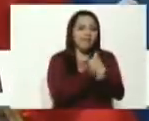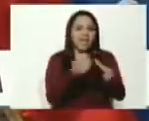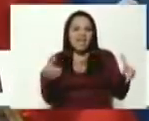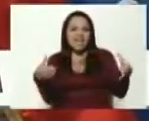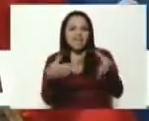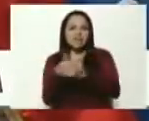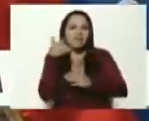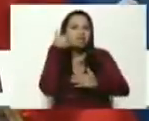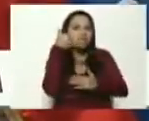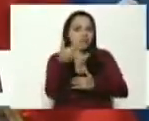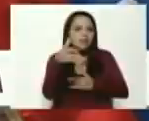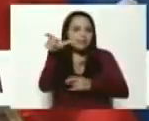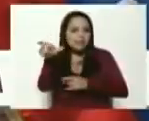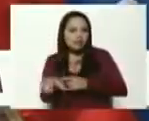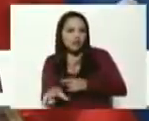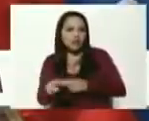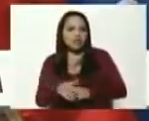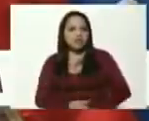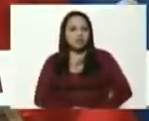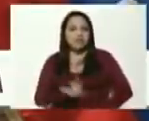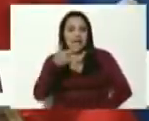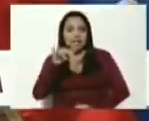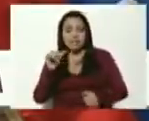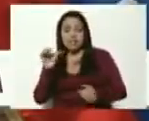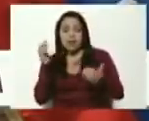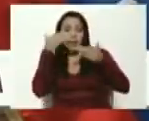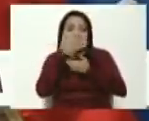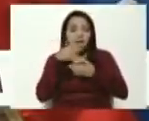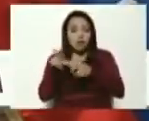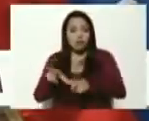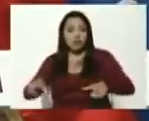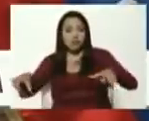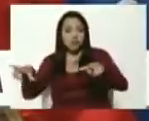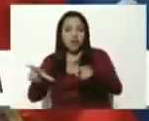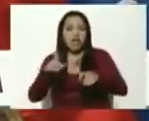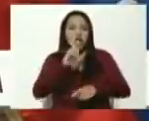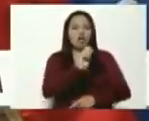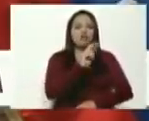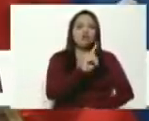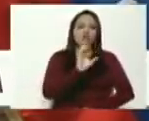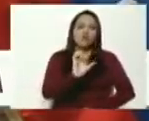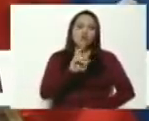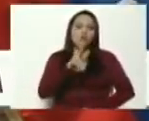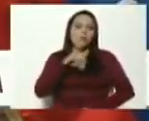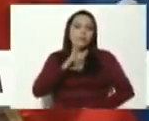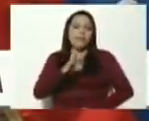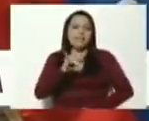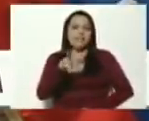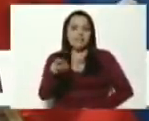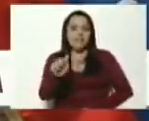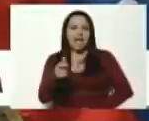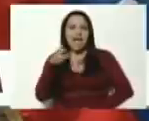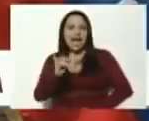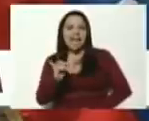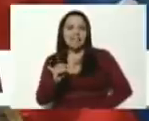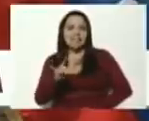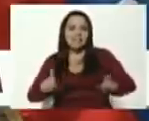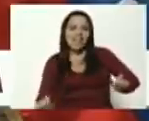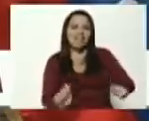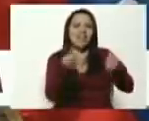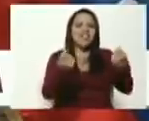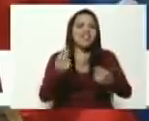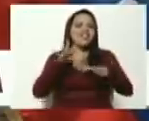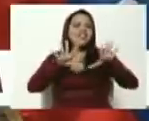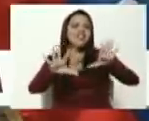móvil celular de la víctima en un galpón ubicado en Tucupita. Allí fueron rescatadas 10 mujeres de